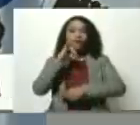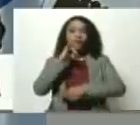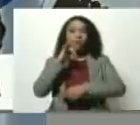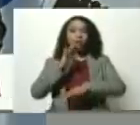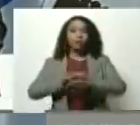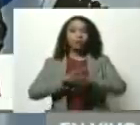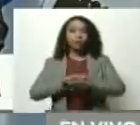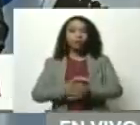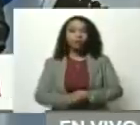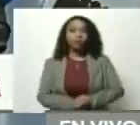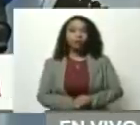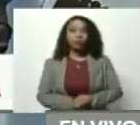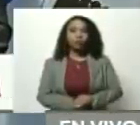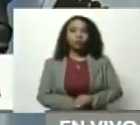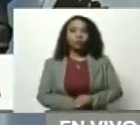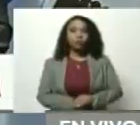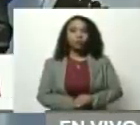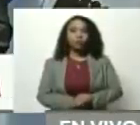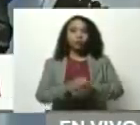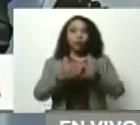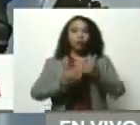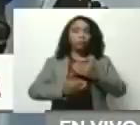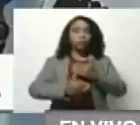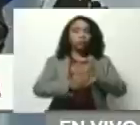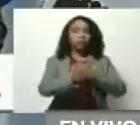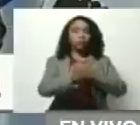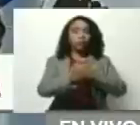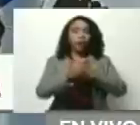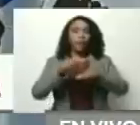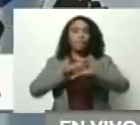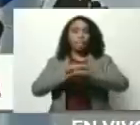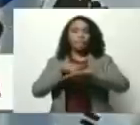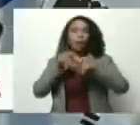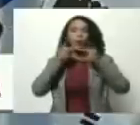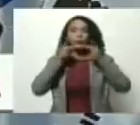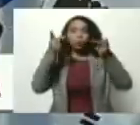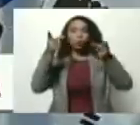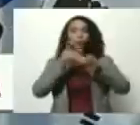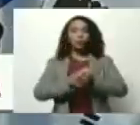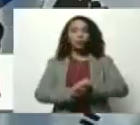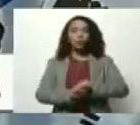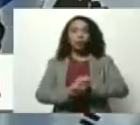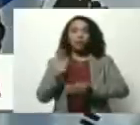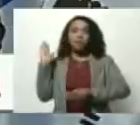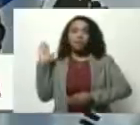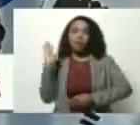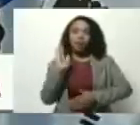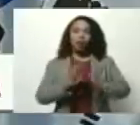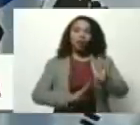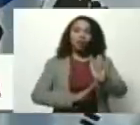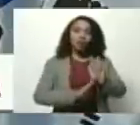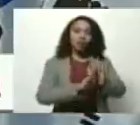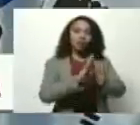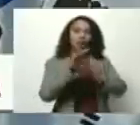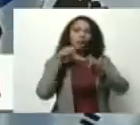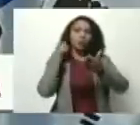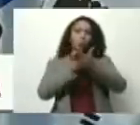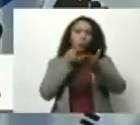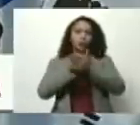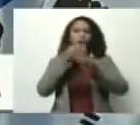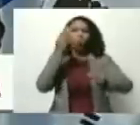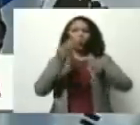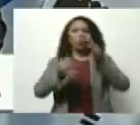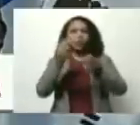informaciones, adelantos que el Ministerio Público viene desarrollando en su lucha por la justicia, la